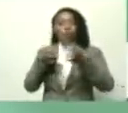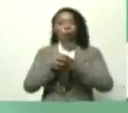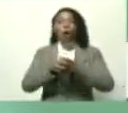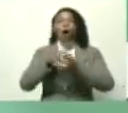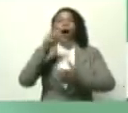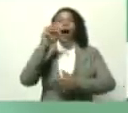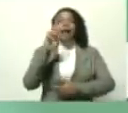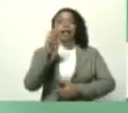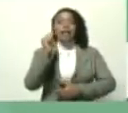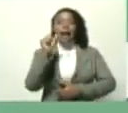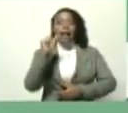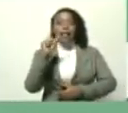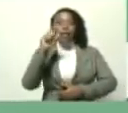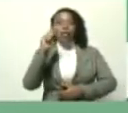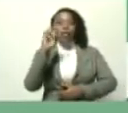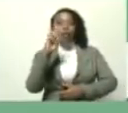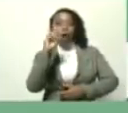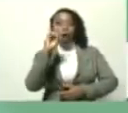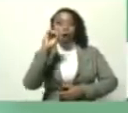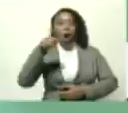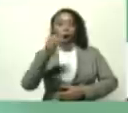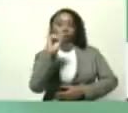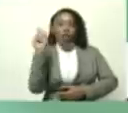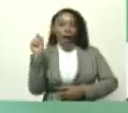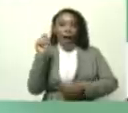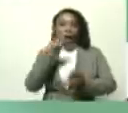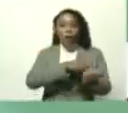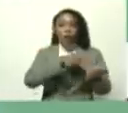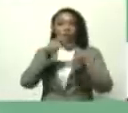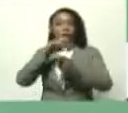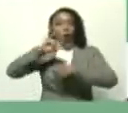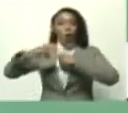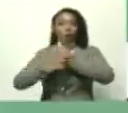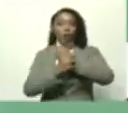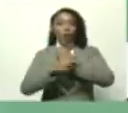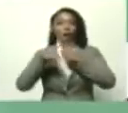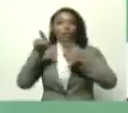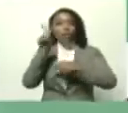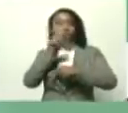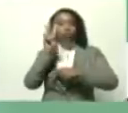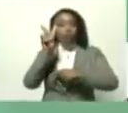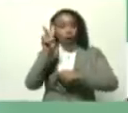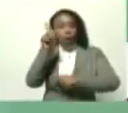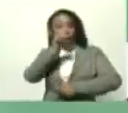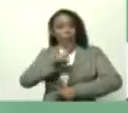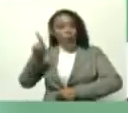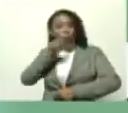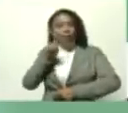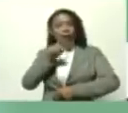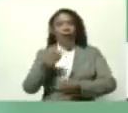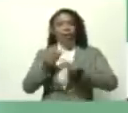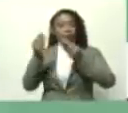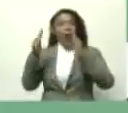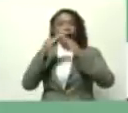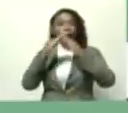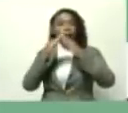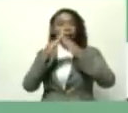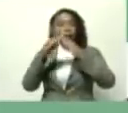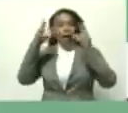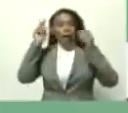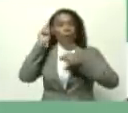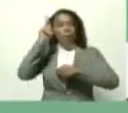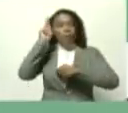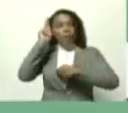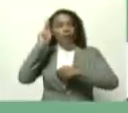quien trasladó a Juan Guaidó. Aquí está el narcotraficante Doble Rueda, que prestó la finca y la logística para entrenar a